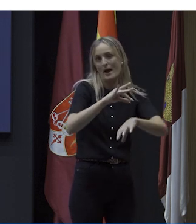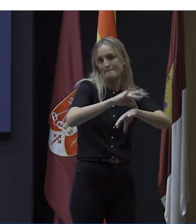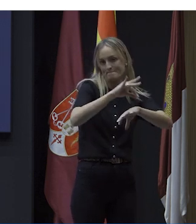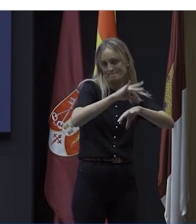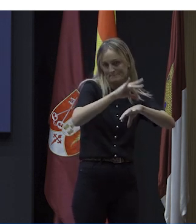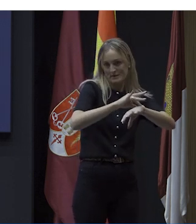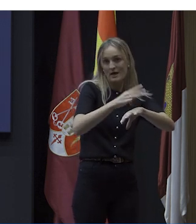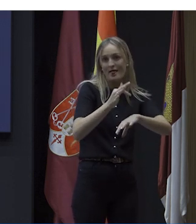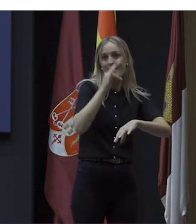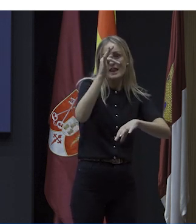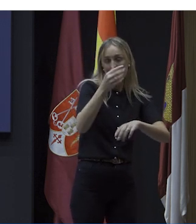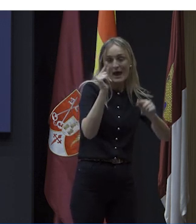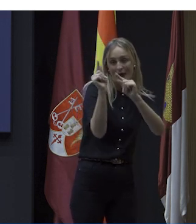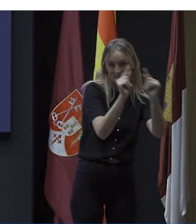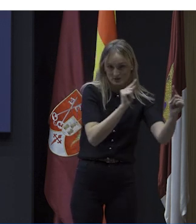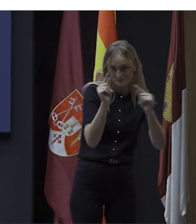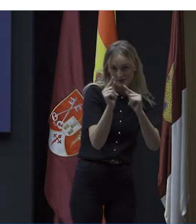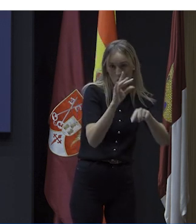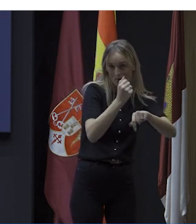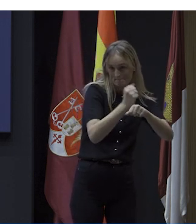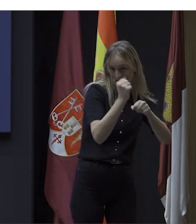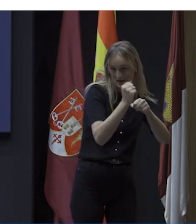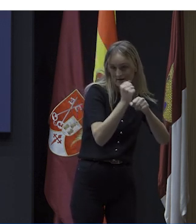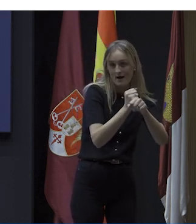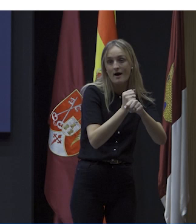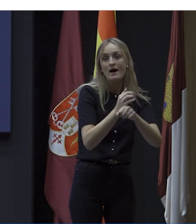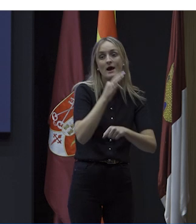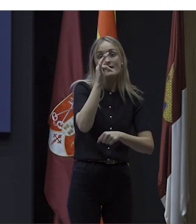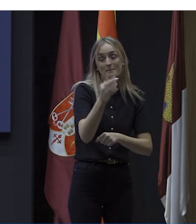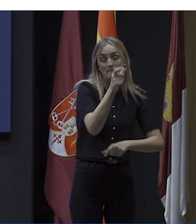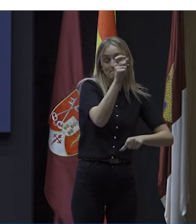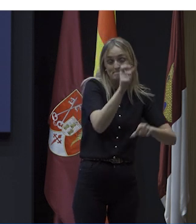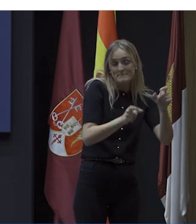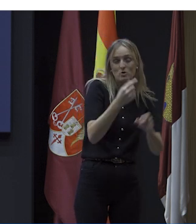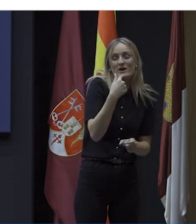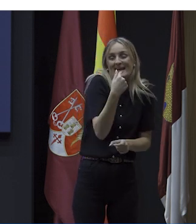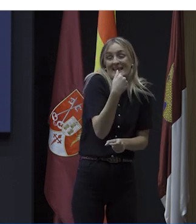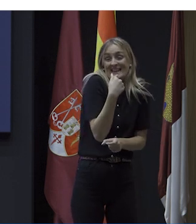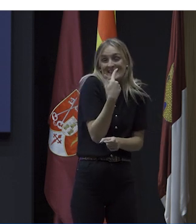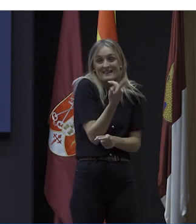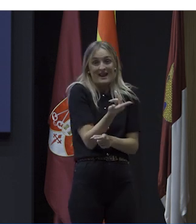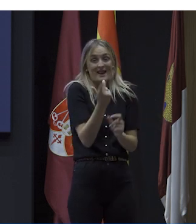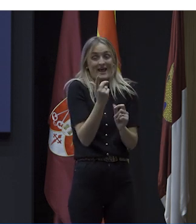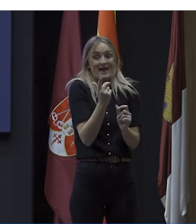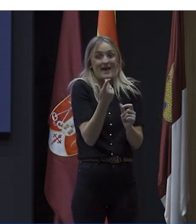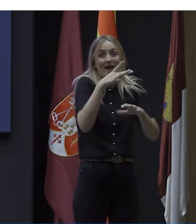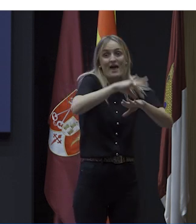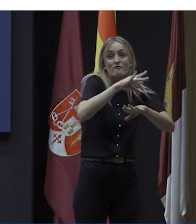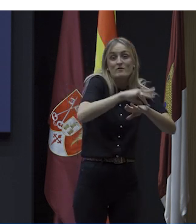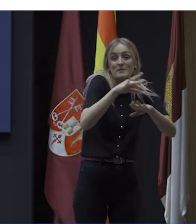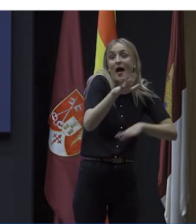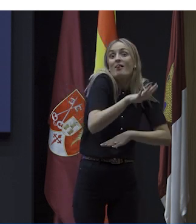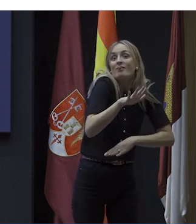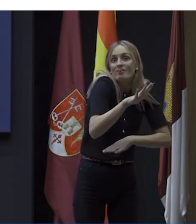con epidemiólogos, médicos que te ayudan a decir de dónde proviene la enfermedad, cómo se ha originado, cómo se asocia,